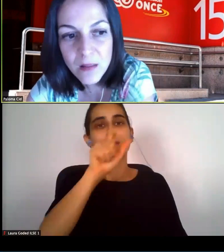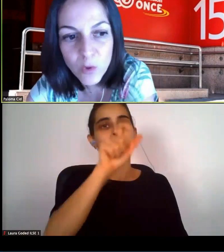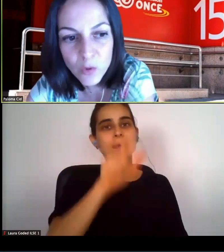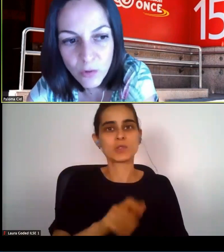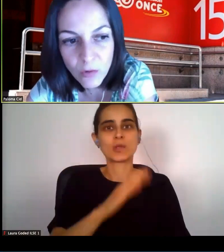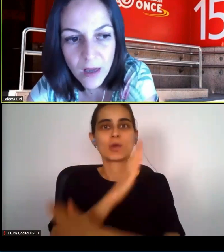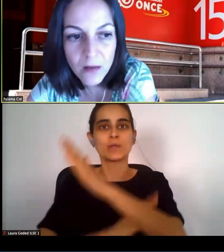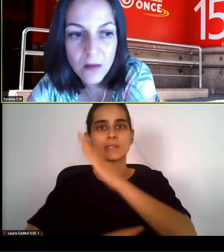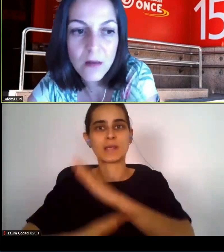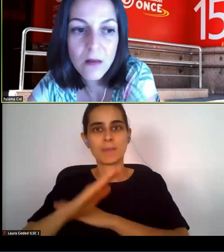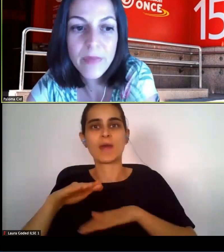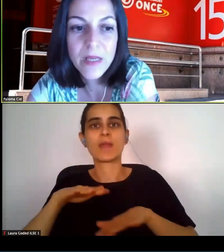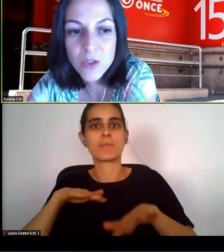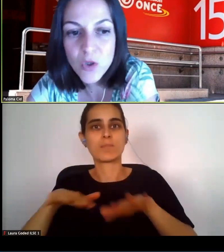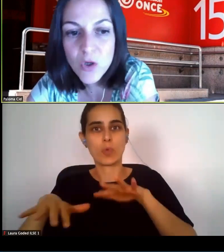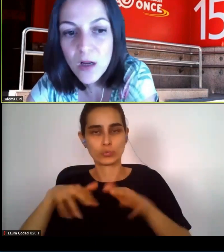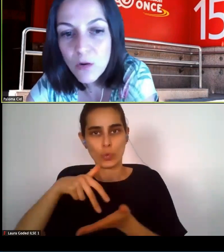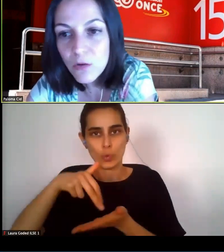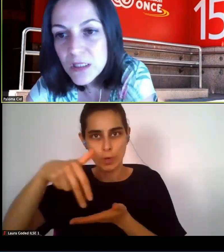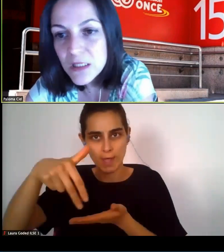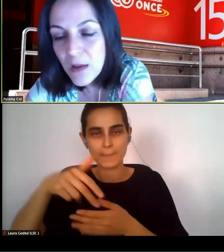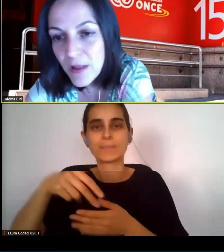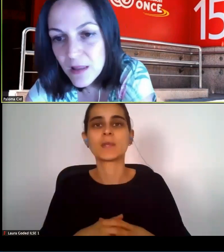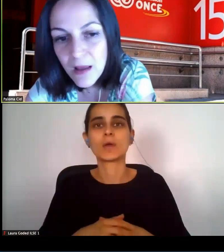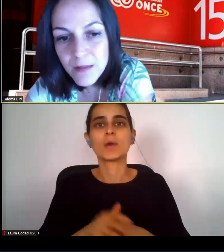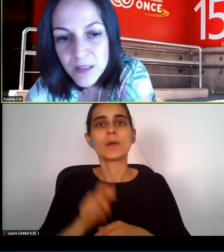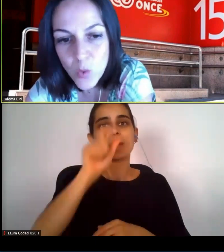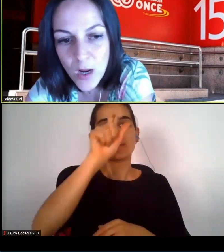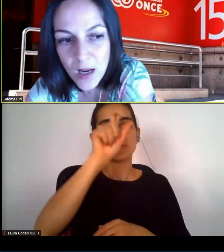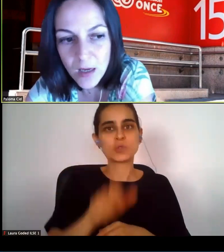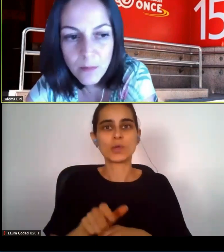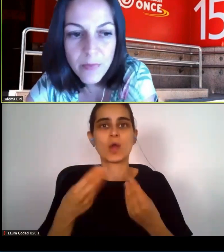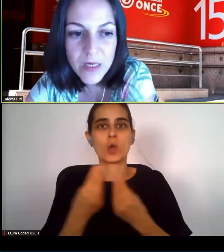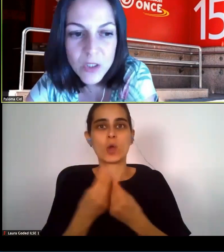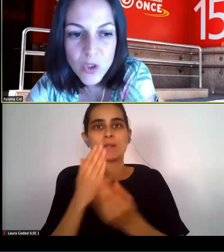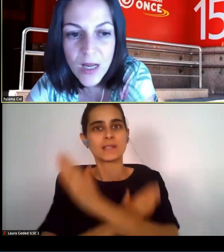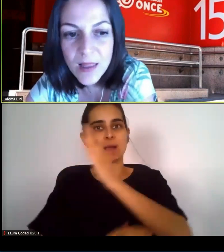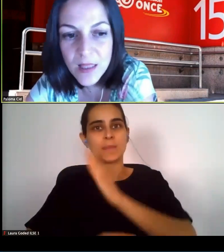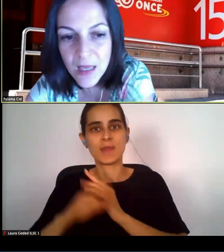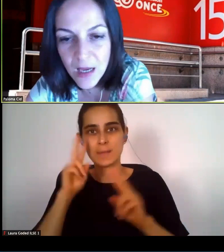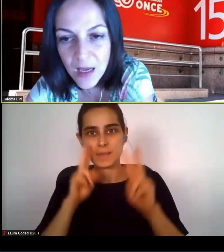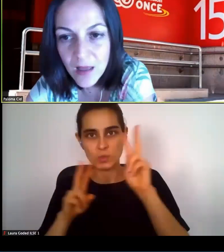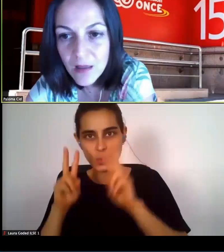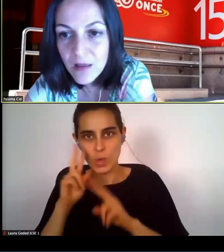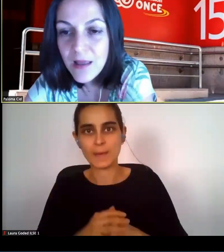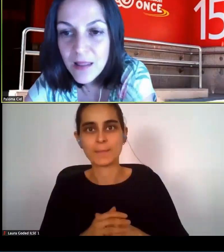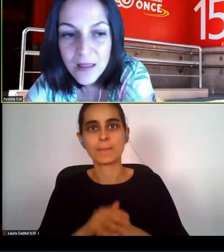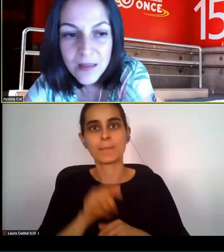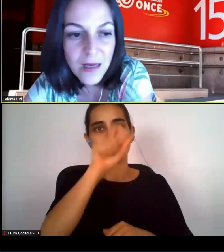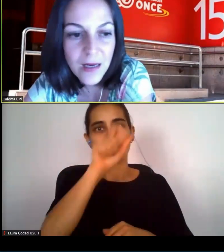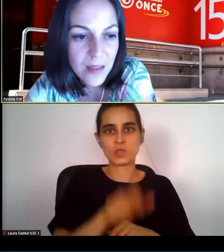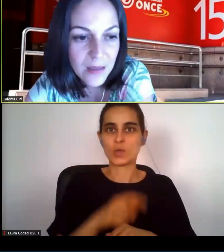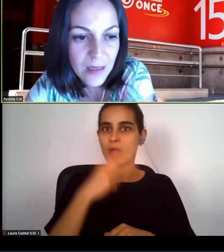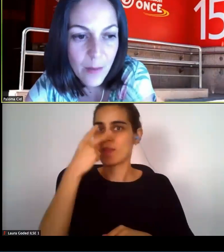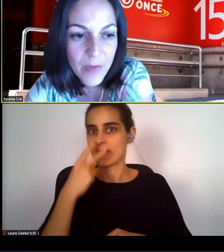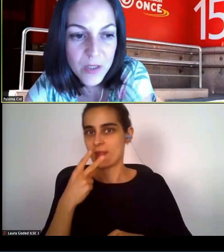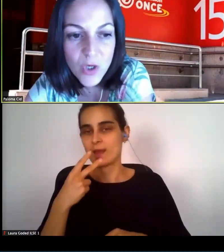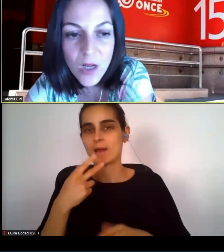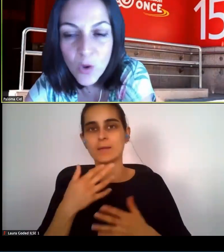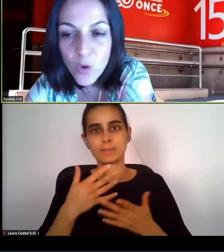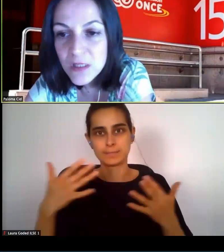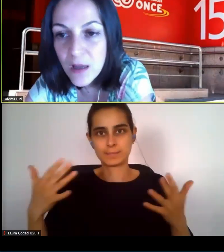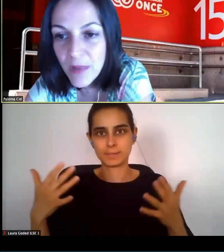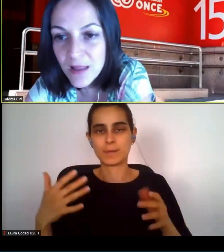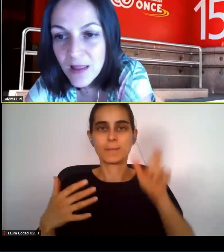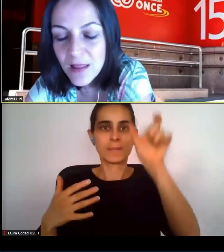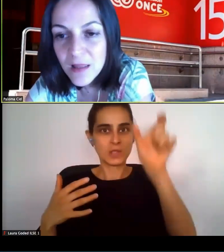discapacidad motora, persona con discapacidad visual, persona ciega, etcétera, etcétera, persona